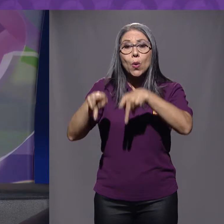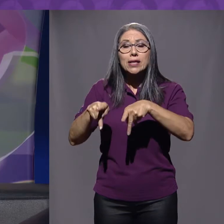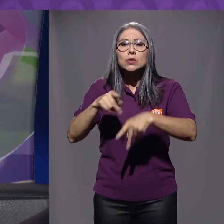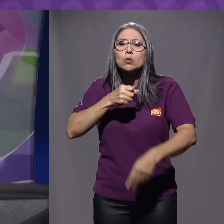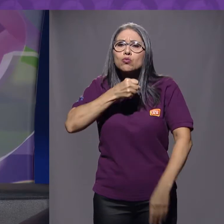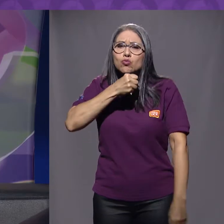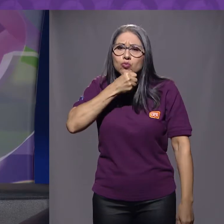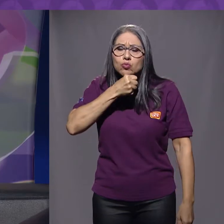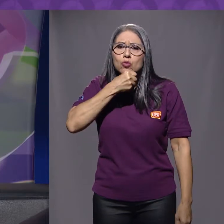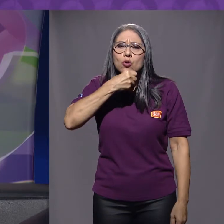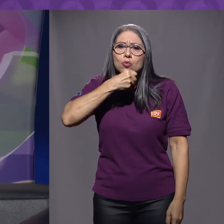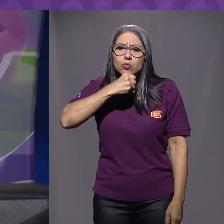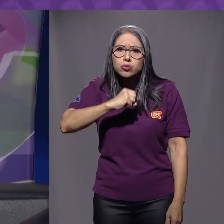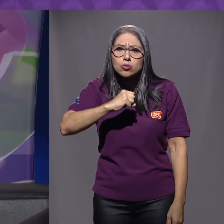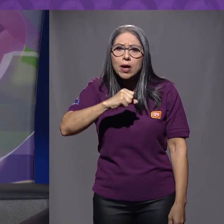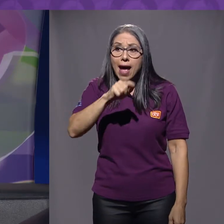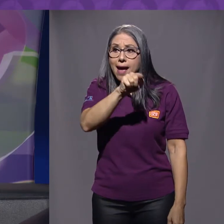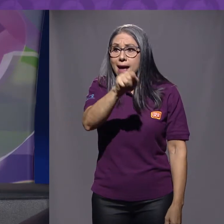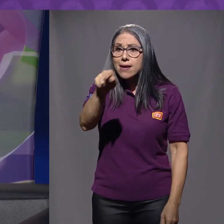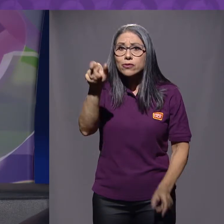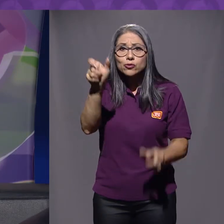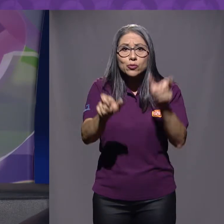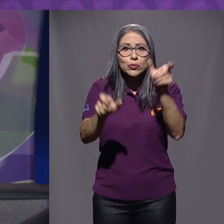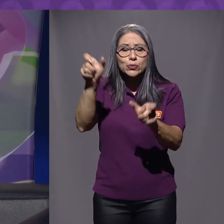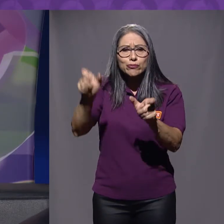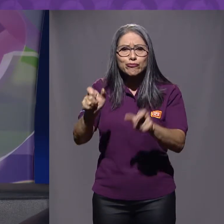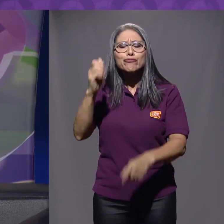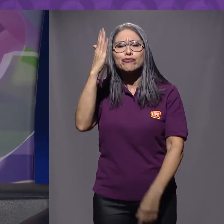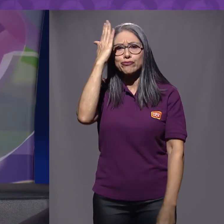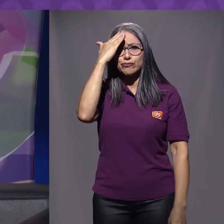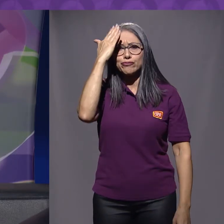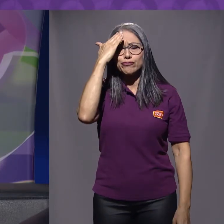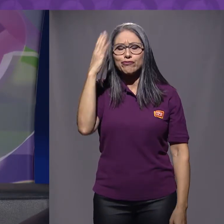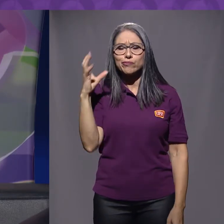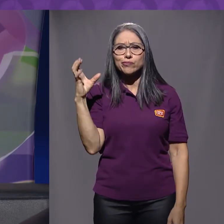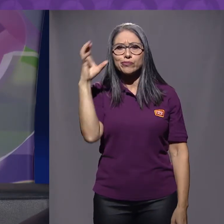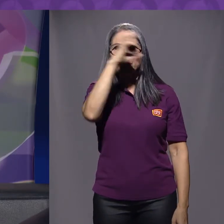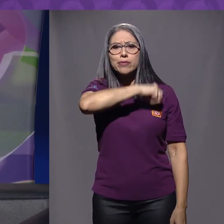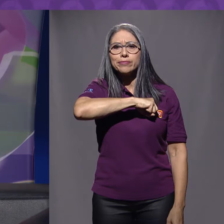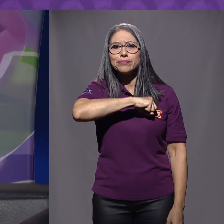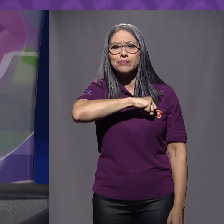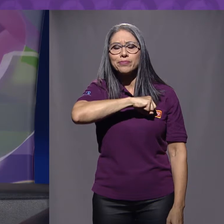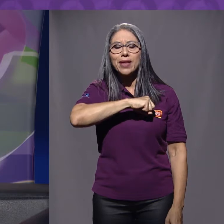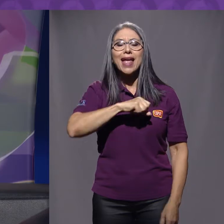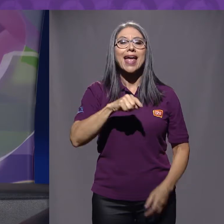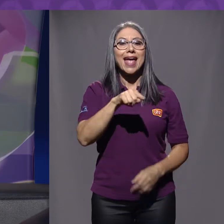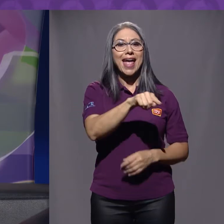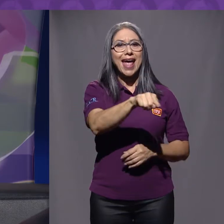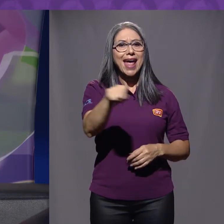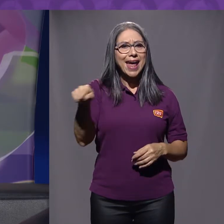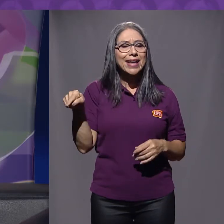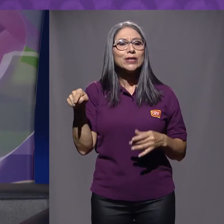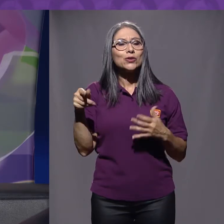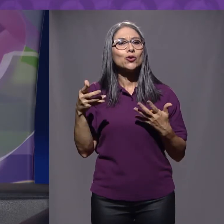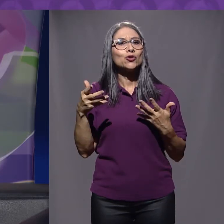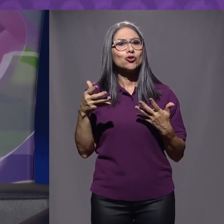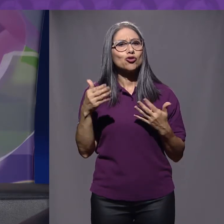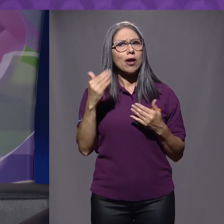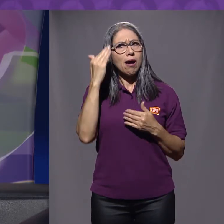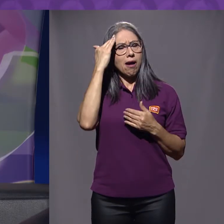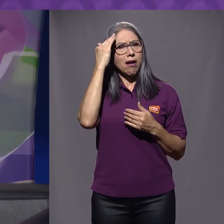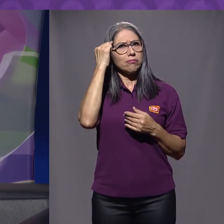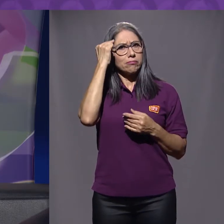mayor es una población consciente, tiende más fácilmente a seguir